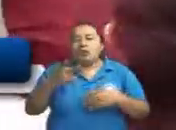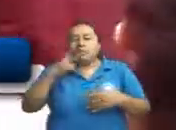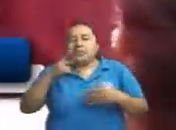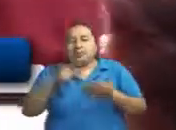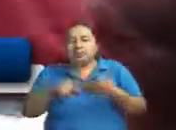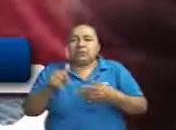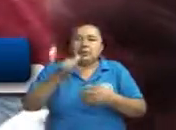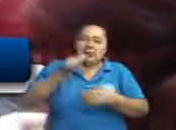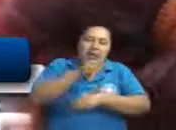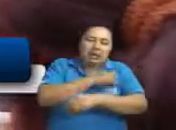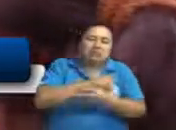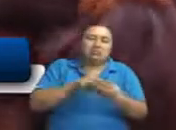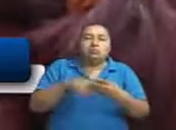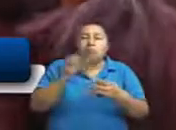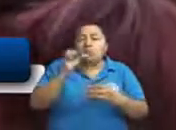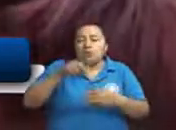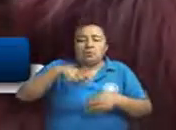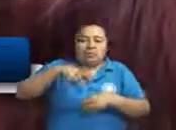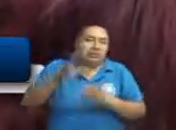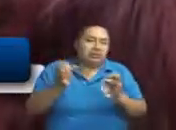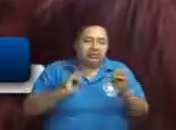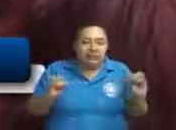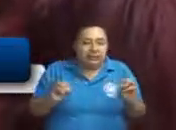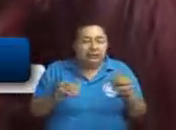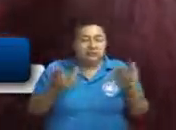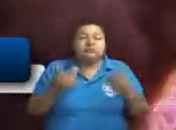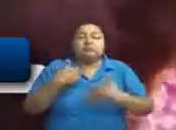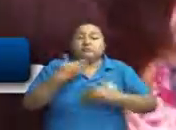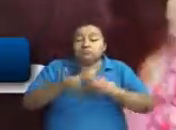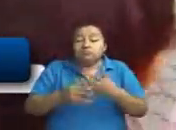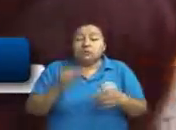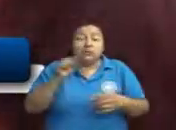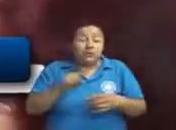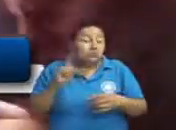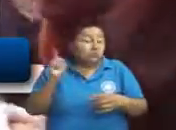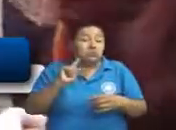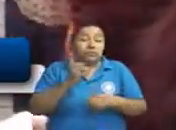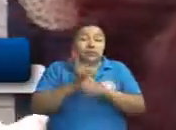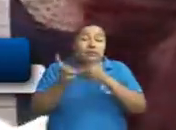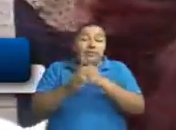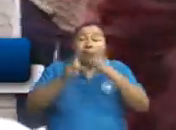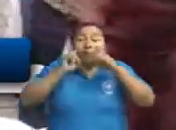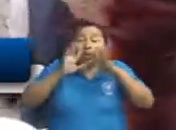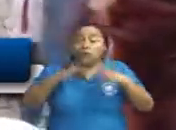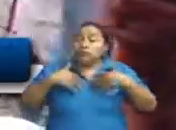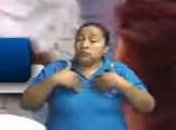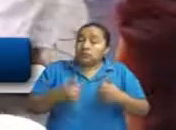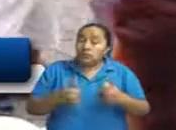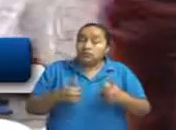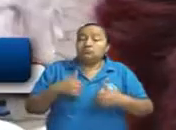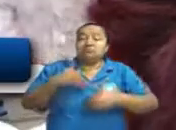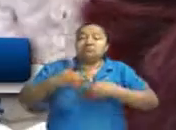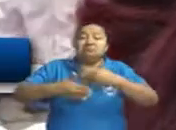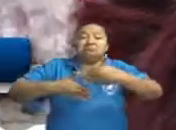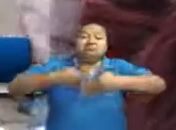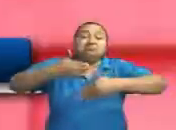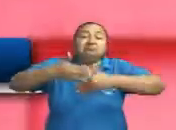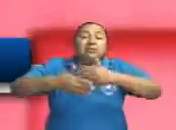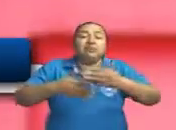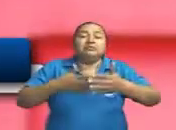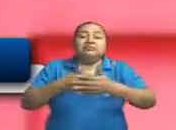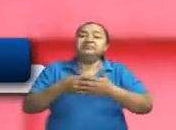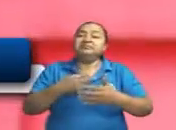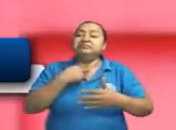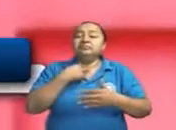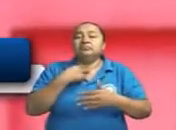alcohol, el poco ejercicio, que son factores que si no tenemos un buen hábito de salud, al final pues vamos a tener mayor